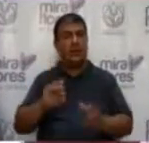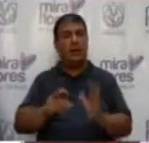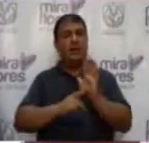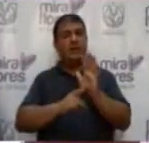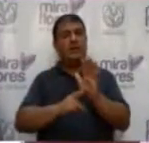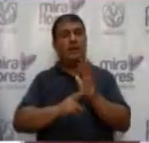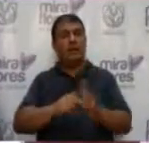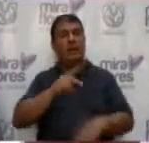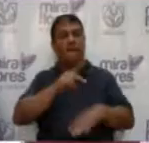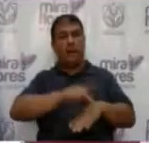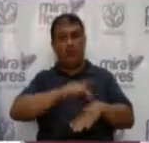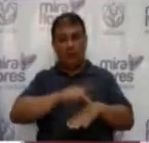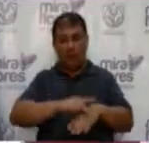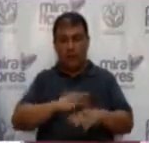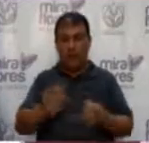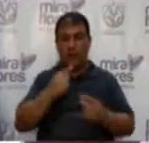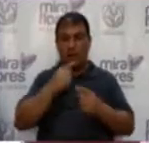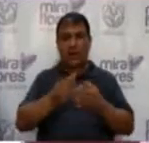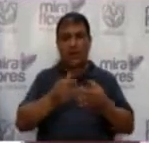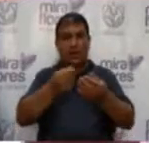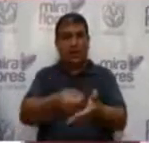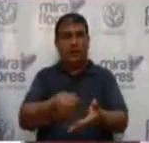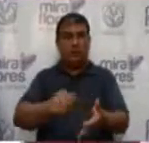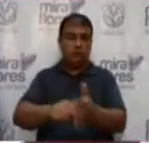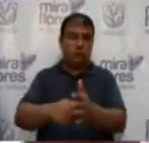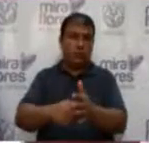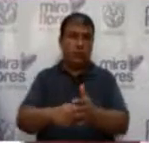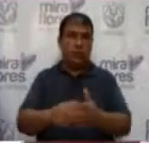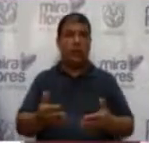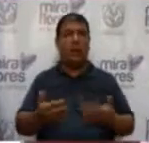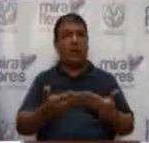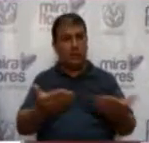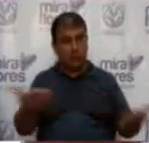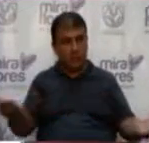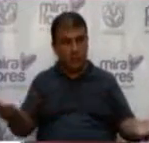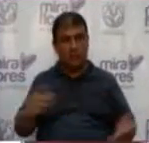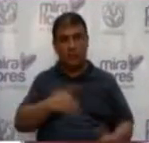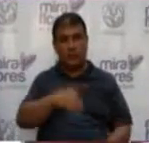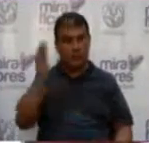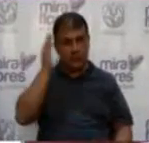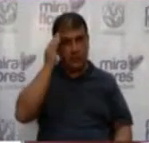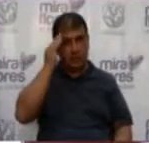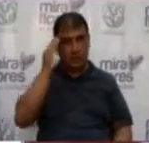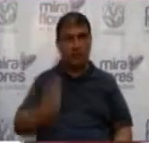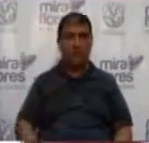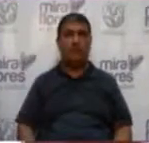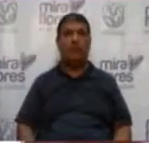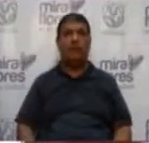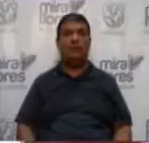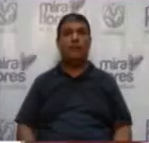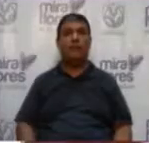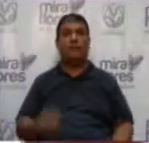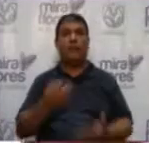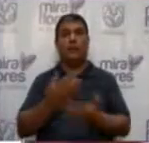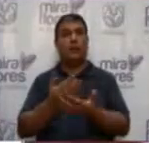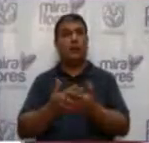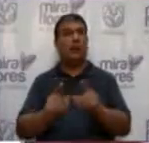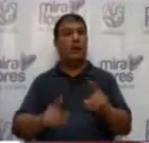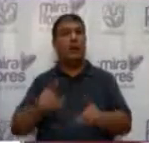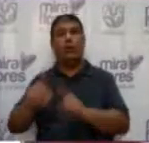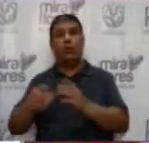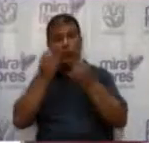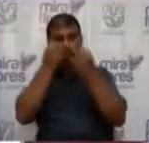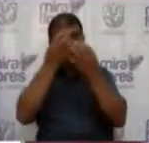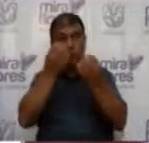Paraguay y la entrega de las llaves de la ciudad que hubo, dando cuenta al Consejo de esta situación. Muy bien, no sé si hay algún